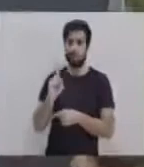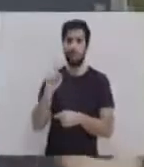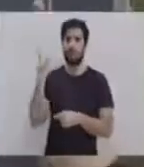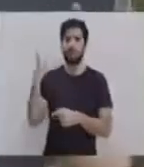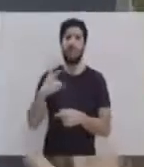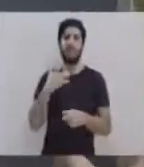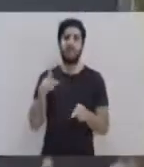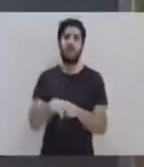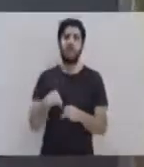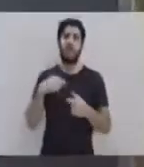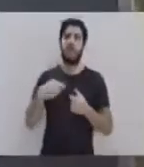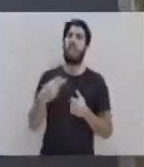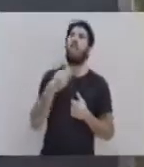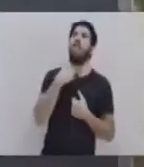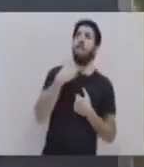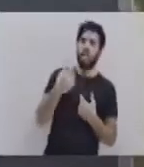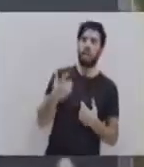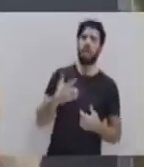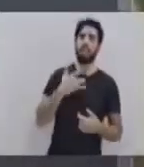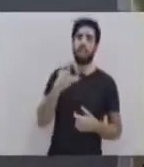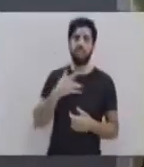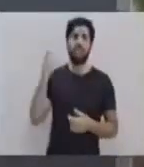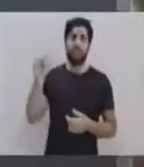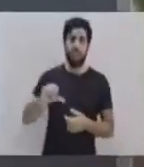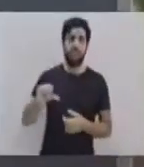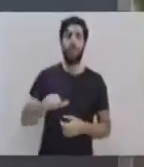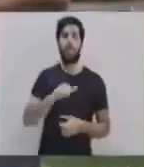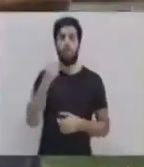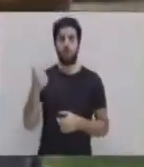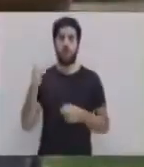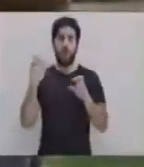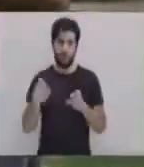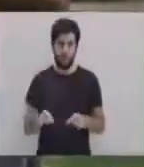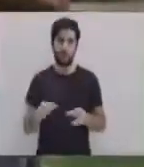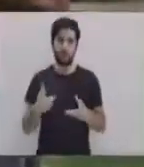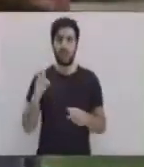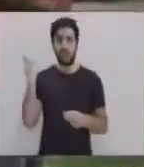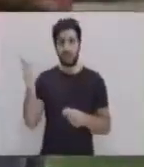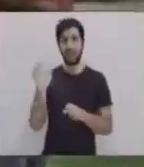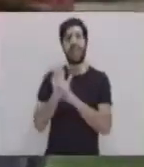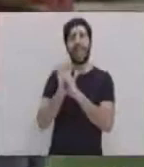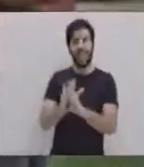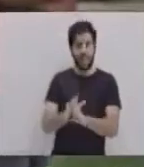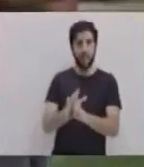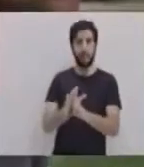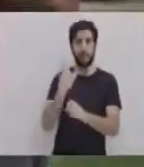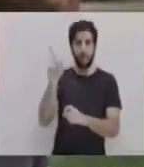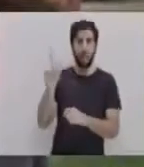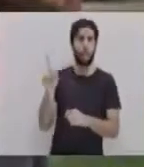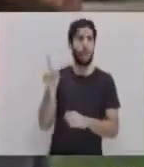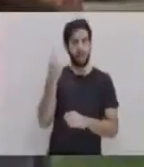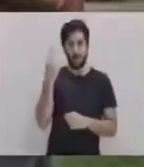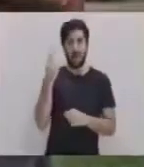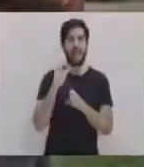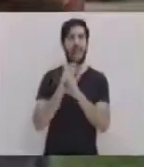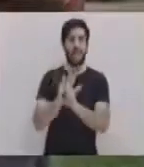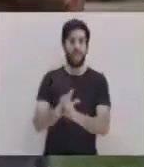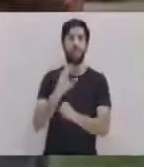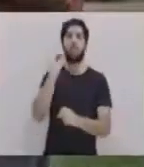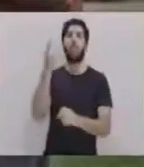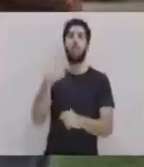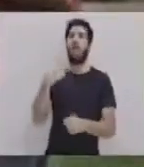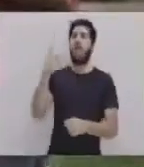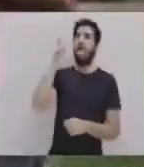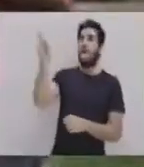o sea, se está victimizando, ¿verdad? Y está haciendo sentir mal a la otra persona también. Exacto, ese es muy ejemplo. Este ejemplo número 1 no es asertivo porque